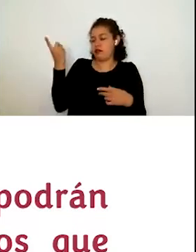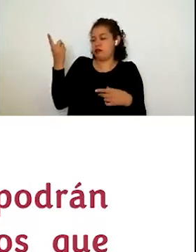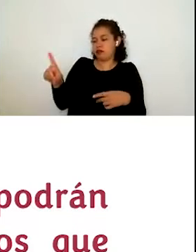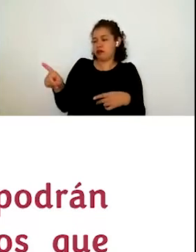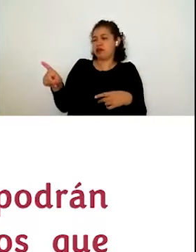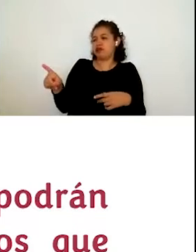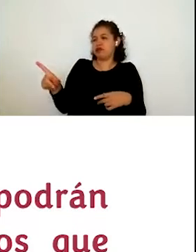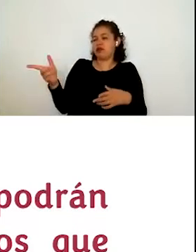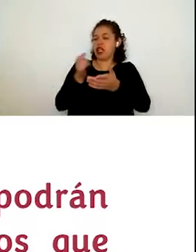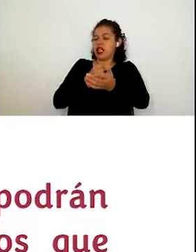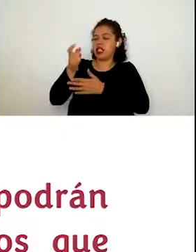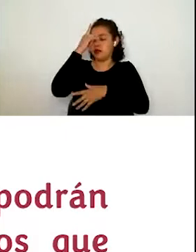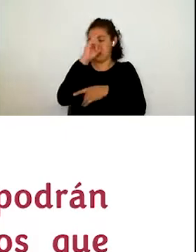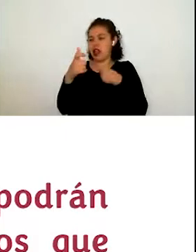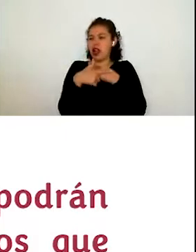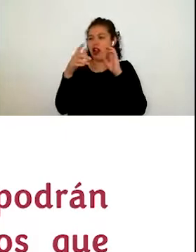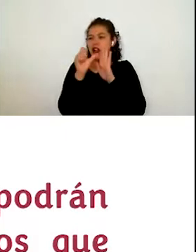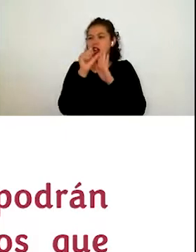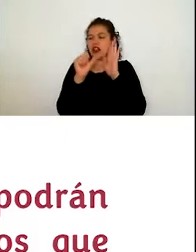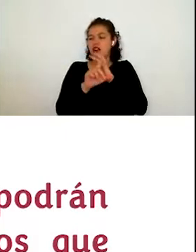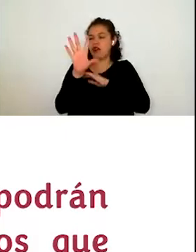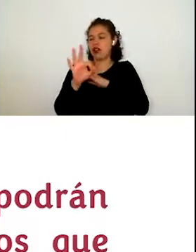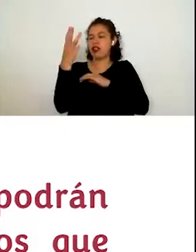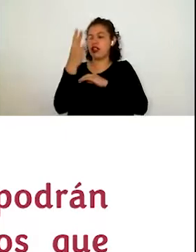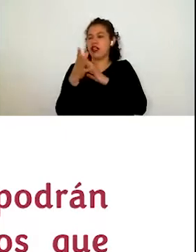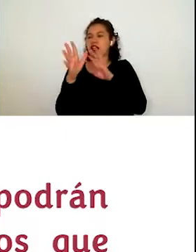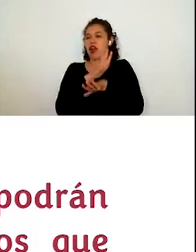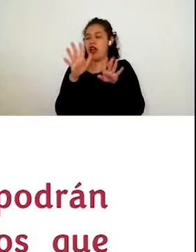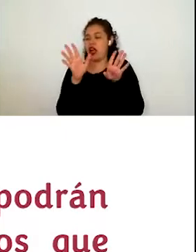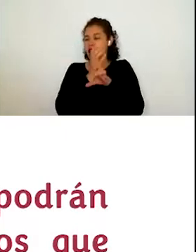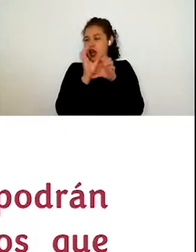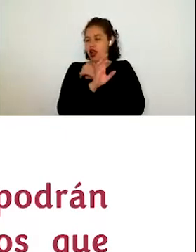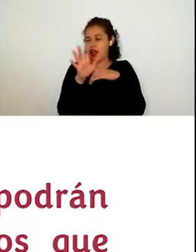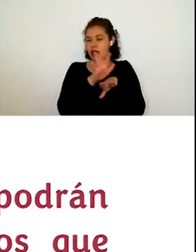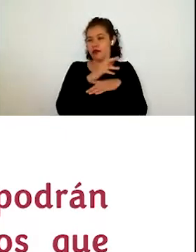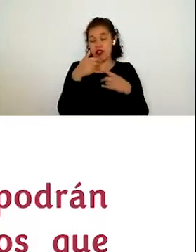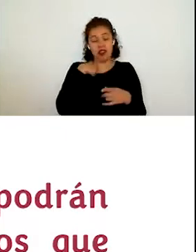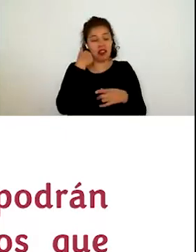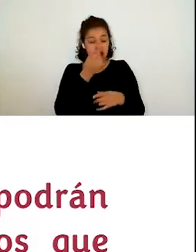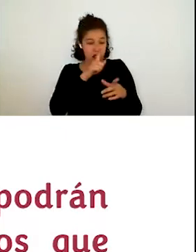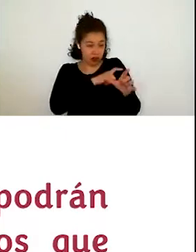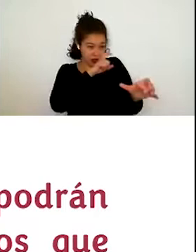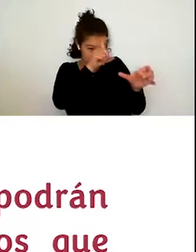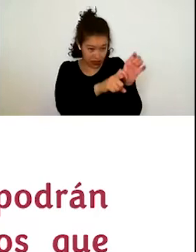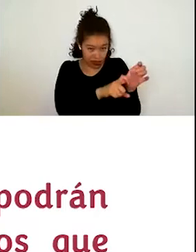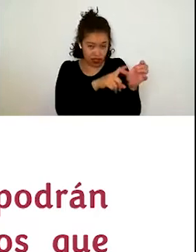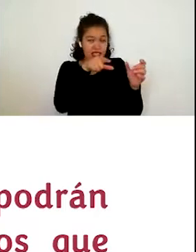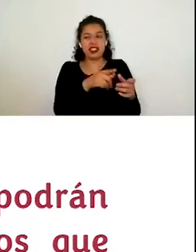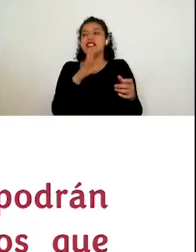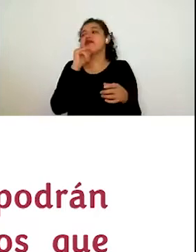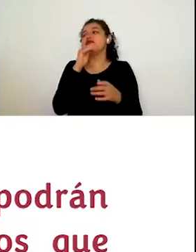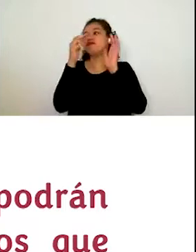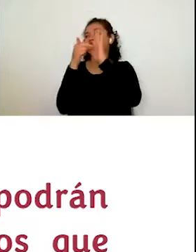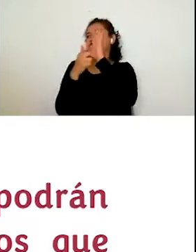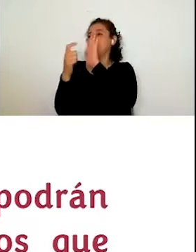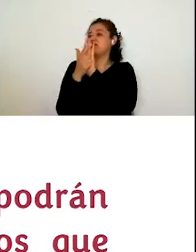actualiza alguno de estos supuestos del artículo 43, entonces, pues aunque quieran, no van a poder formar parte de ese patronato. Una de